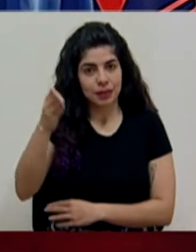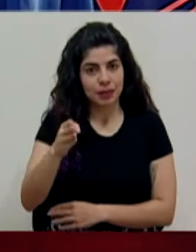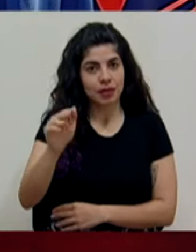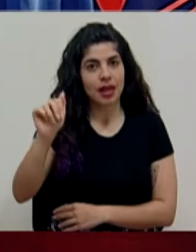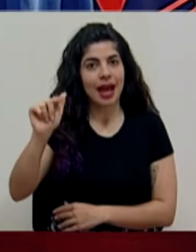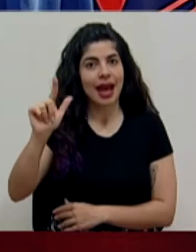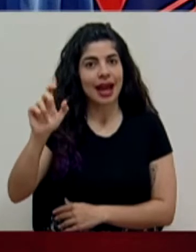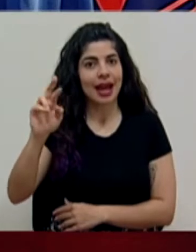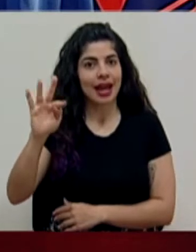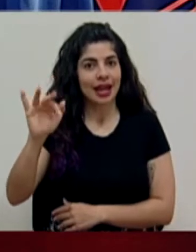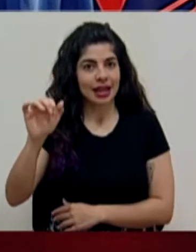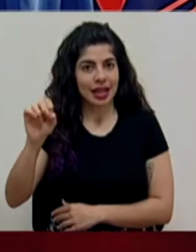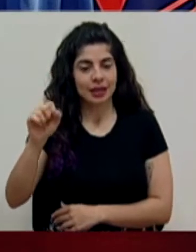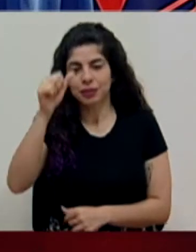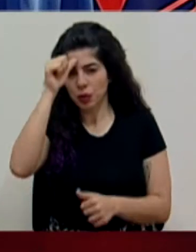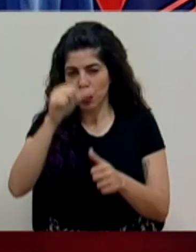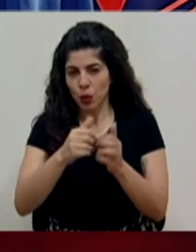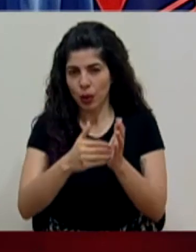presidencia.go.cr/alertas. Le recordamos